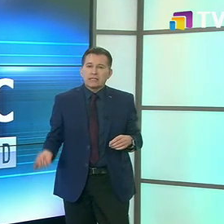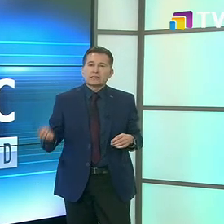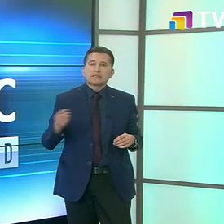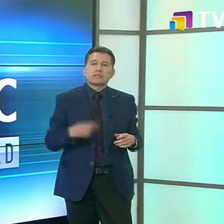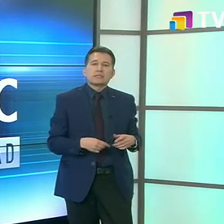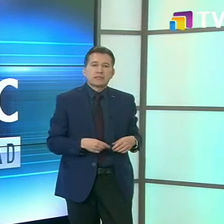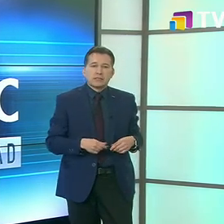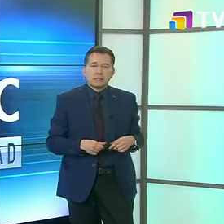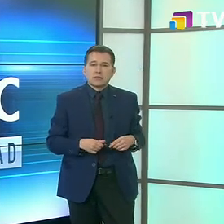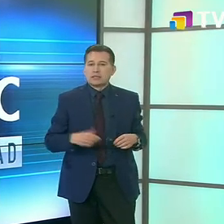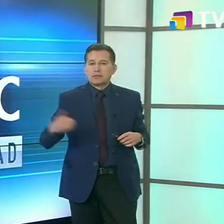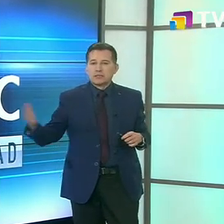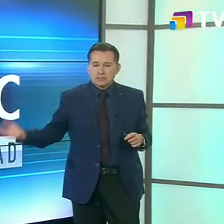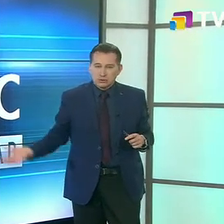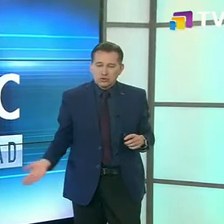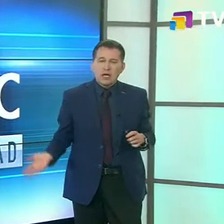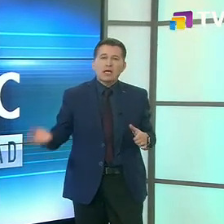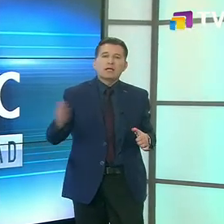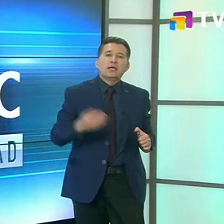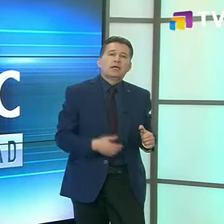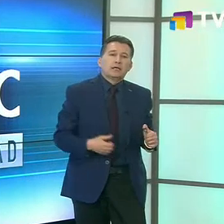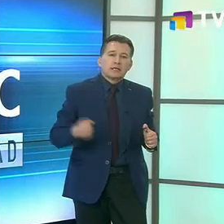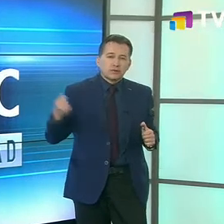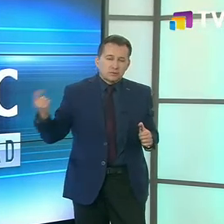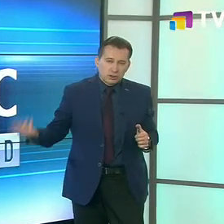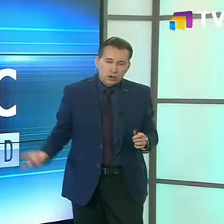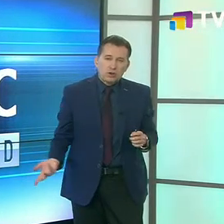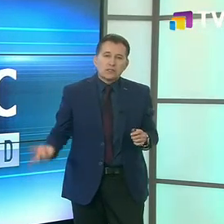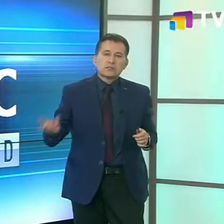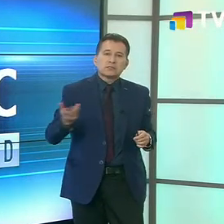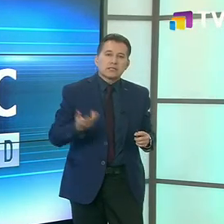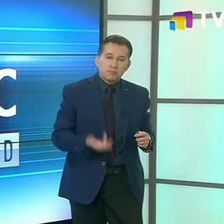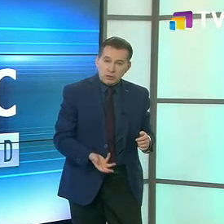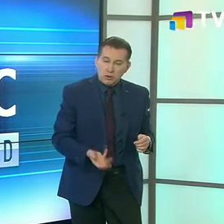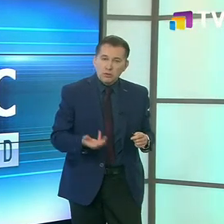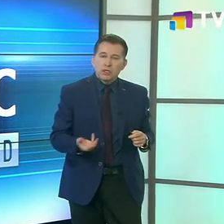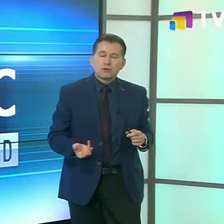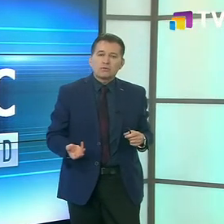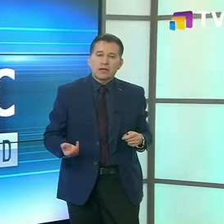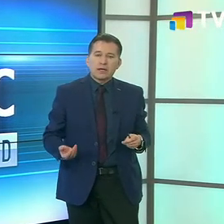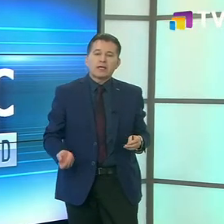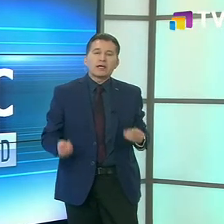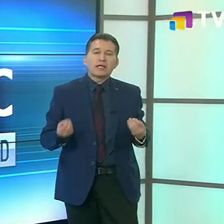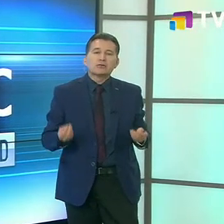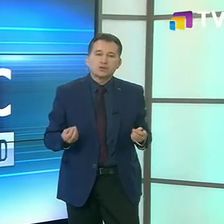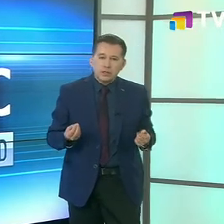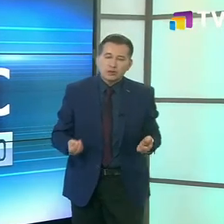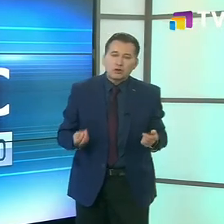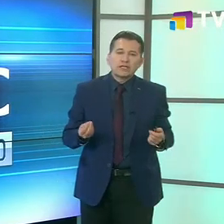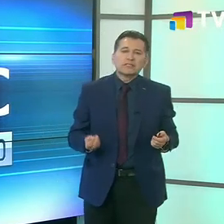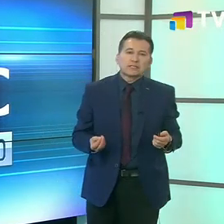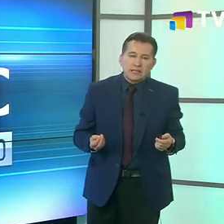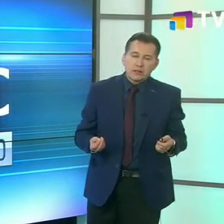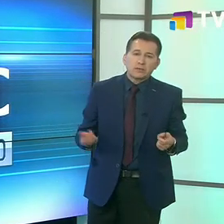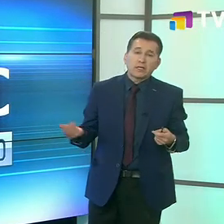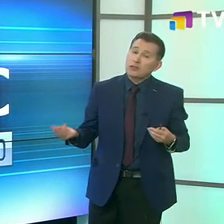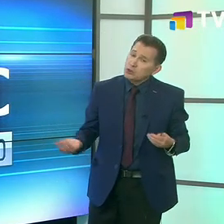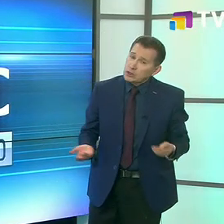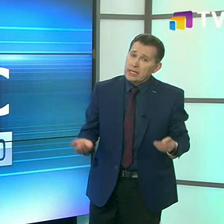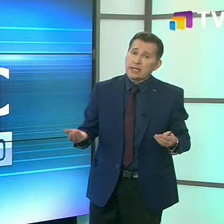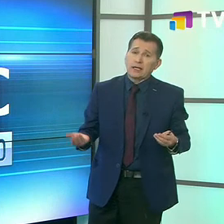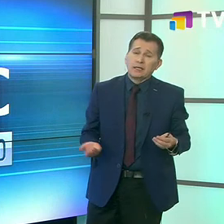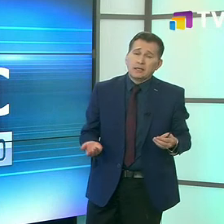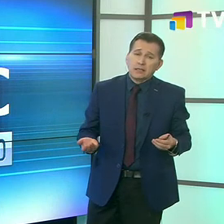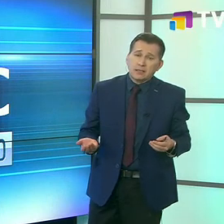los GATS, el bienestar social, las fundaciones, el mismo gobierno, para dar el sustento necesario para que